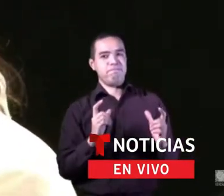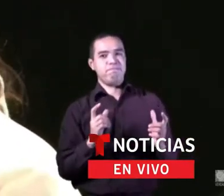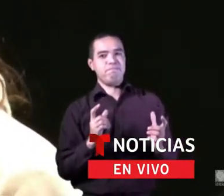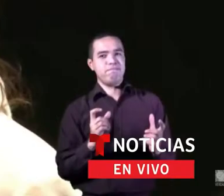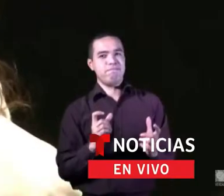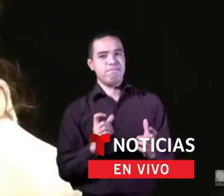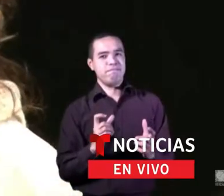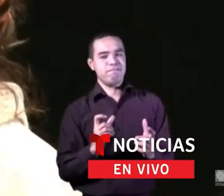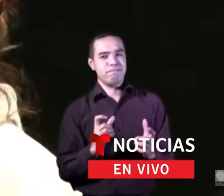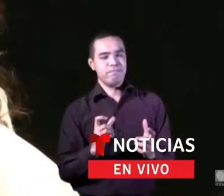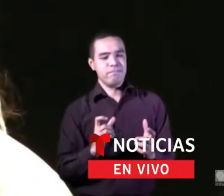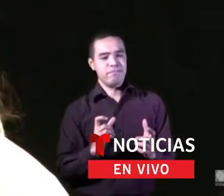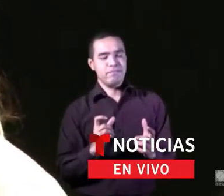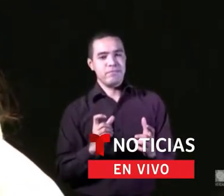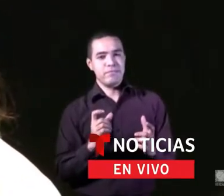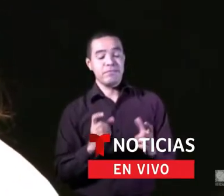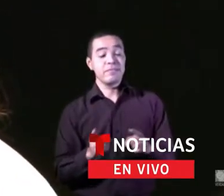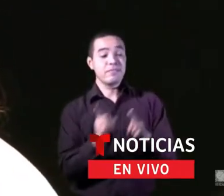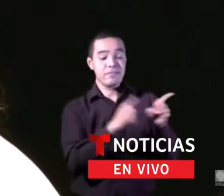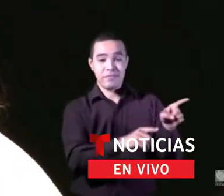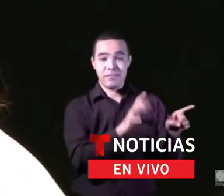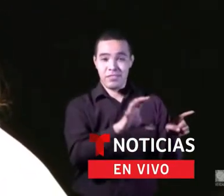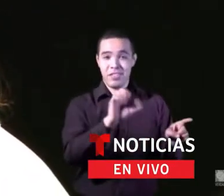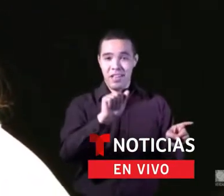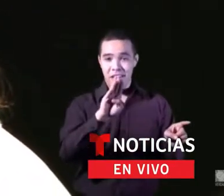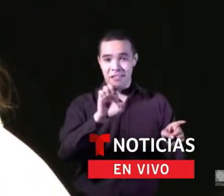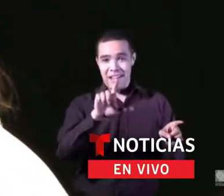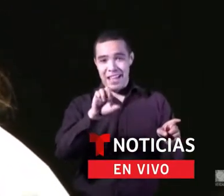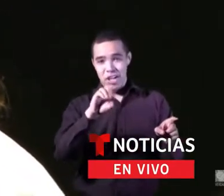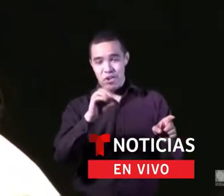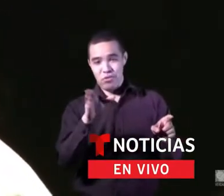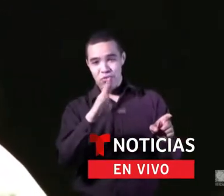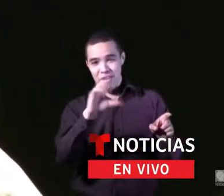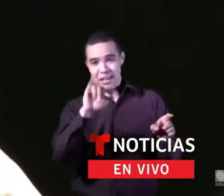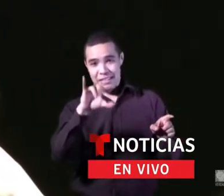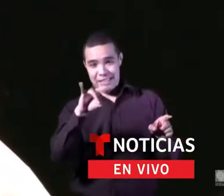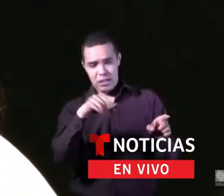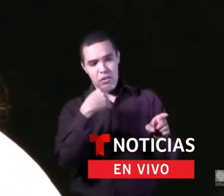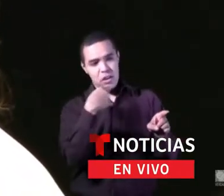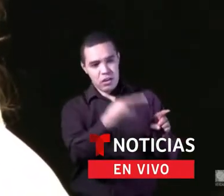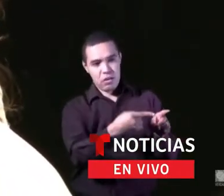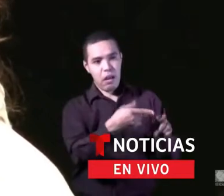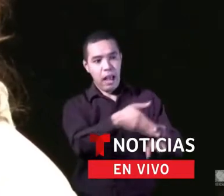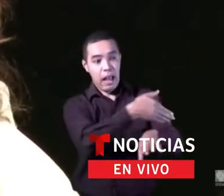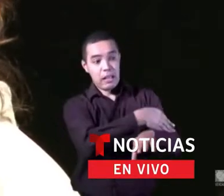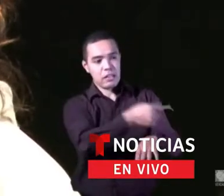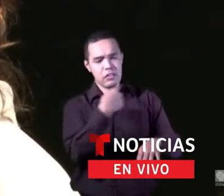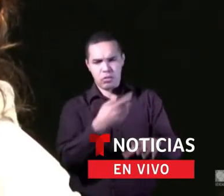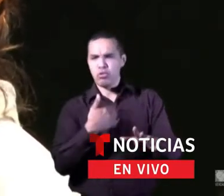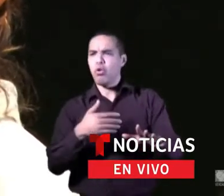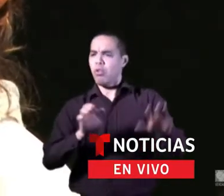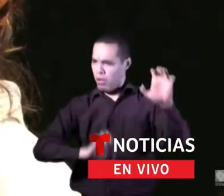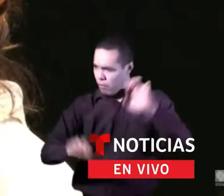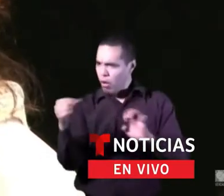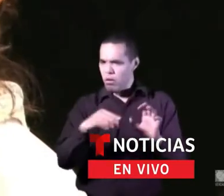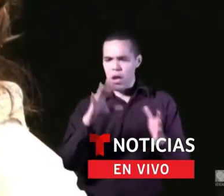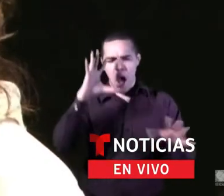abelardo caicedo usted expresó su defensa del acuerdo